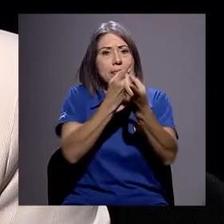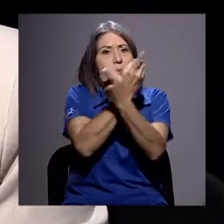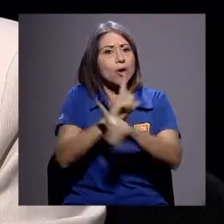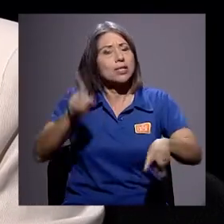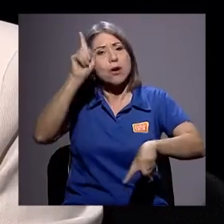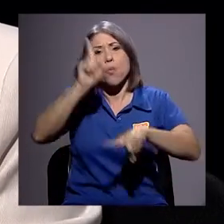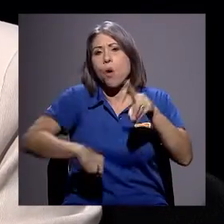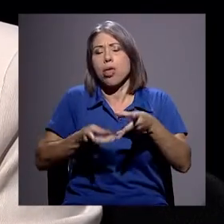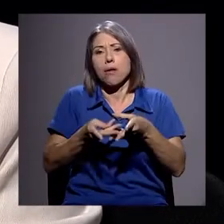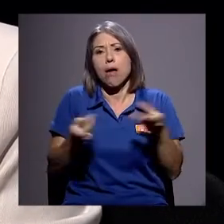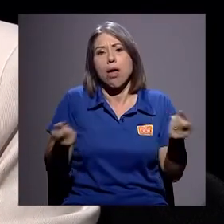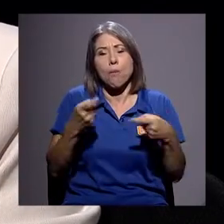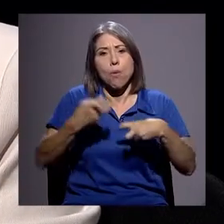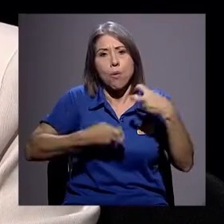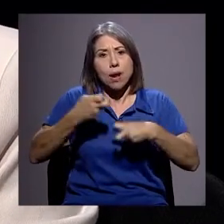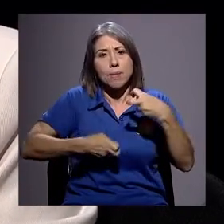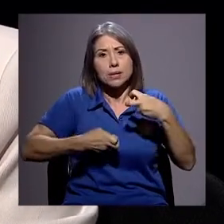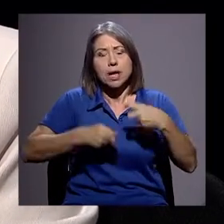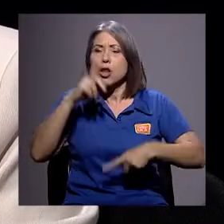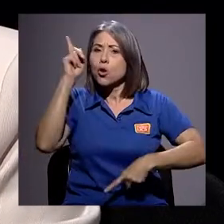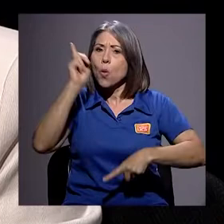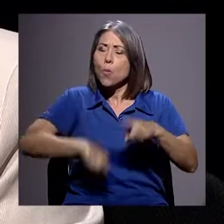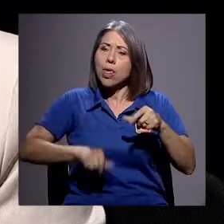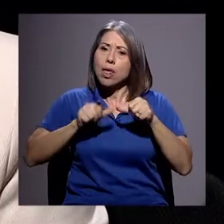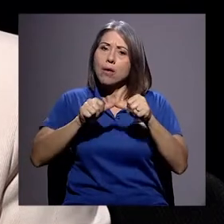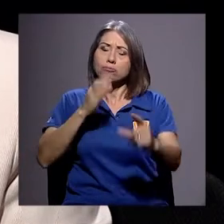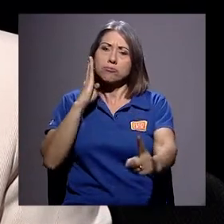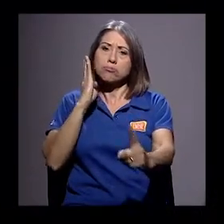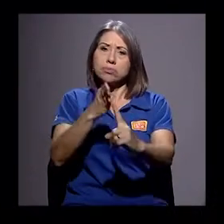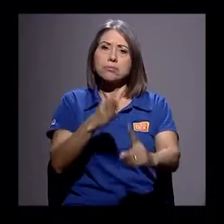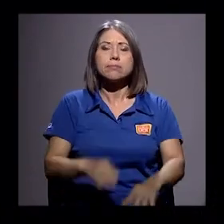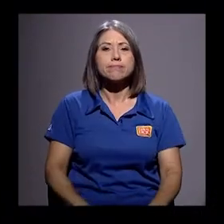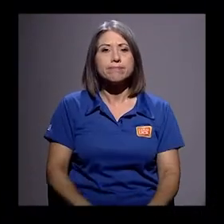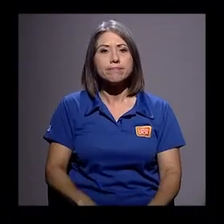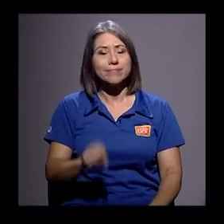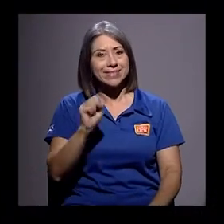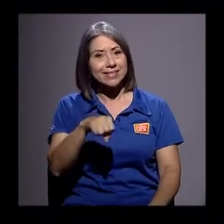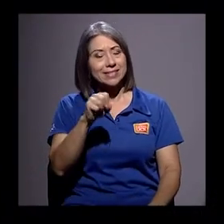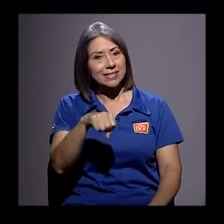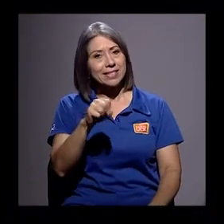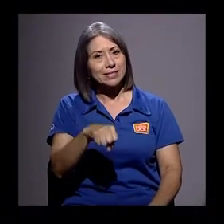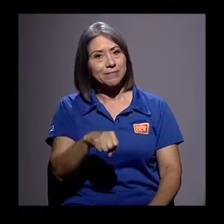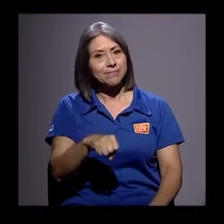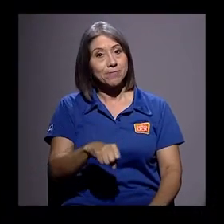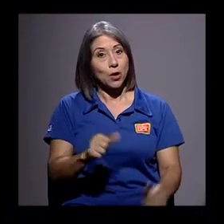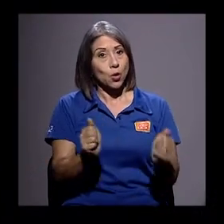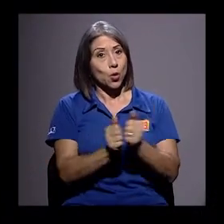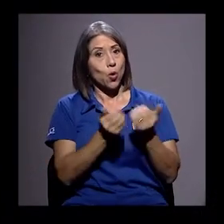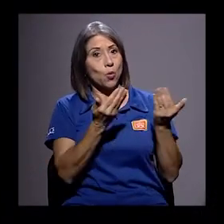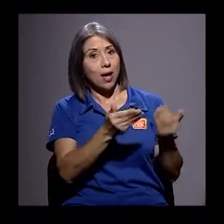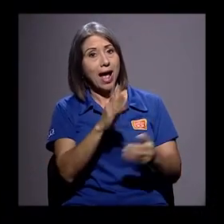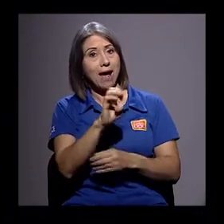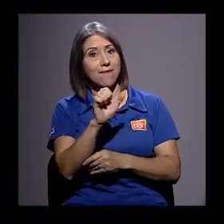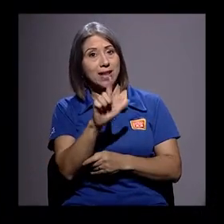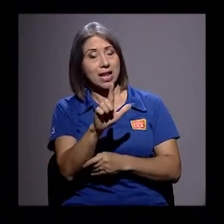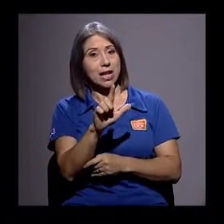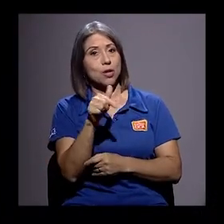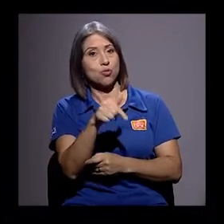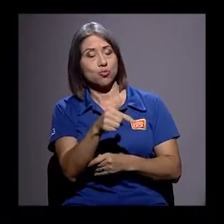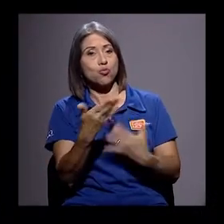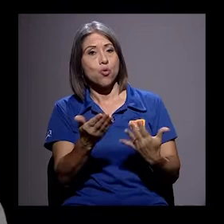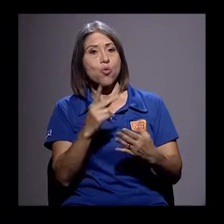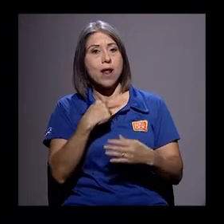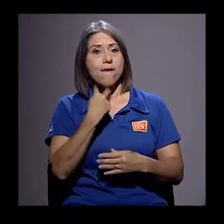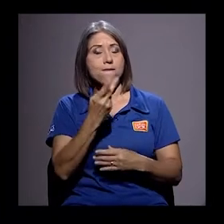nuestros problemas y de mantener sobre todo nuestra lealtad así es entonces estamos con doña abrir guardia en con una voz autorizada